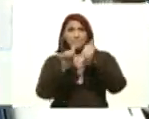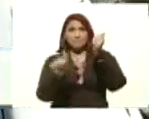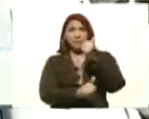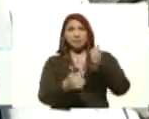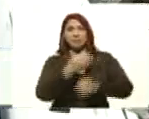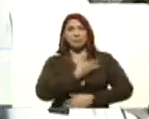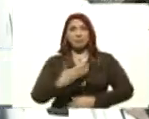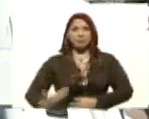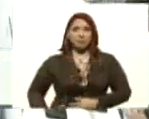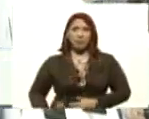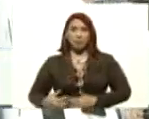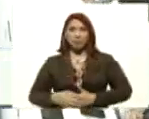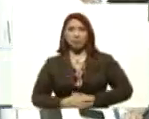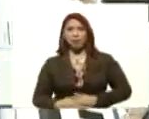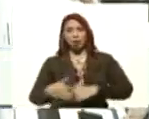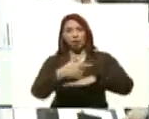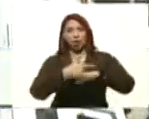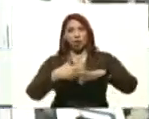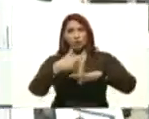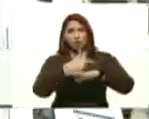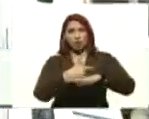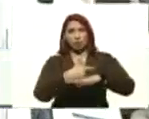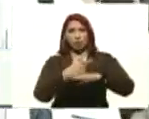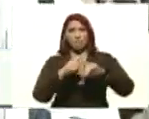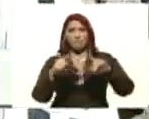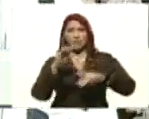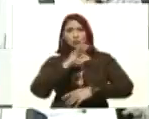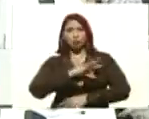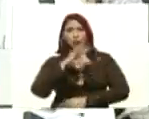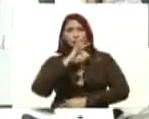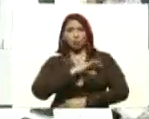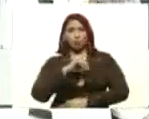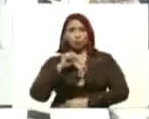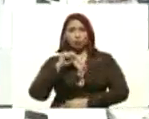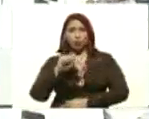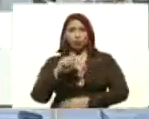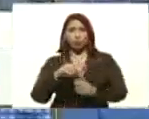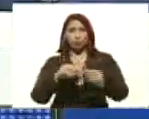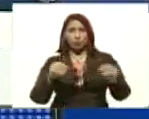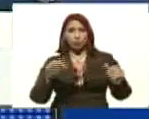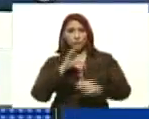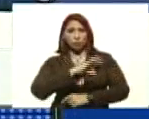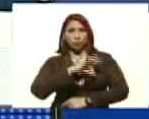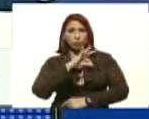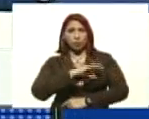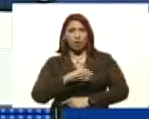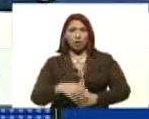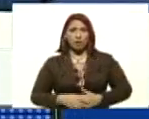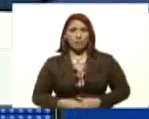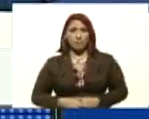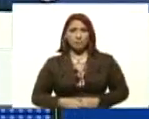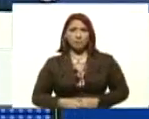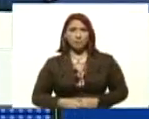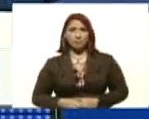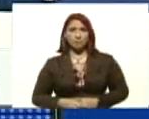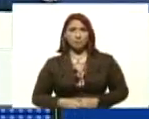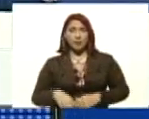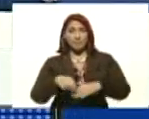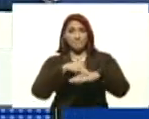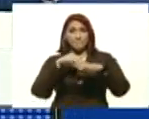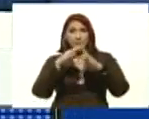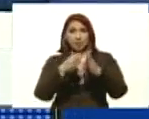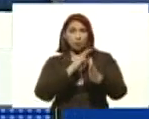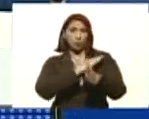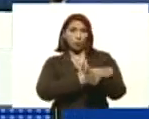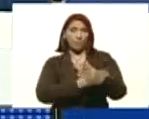vicepresidente de gobierno para el socialismo en lo territorial y en lo social, y ministro del